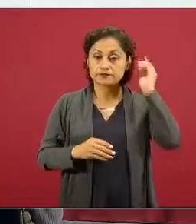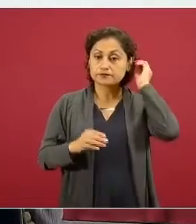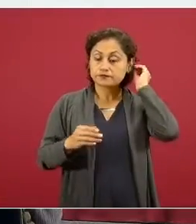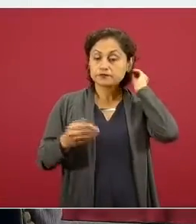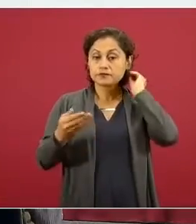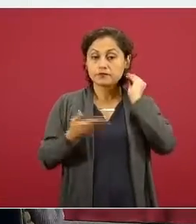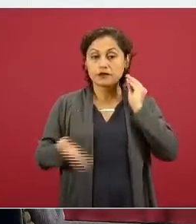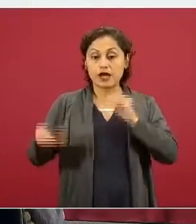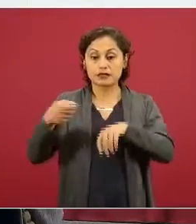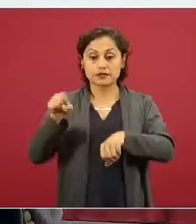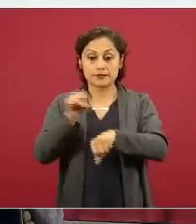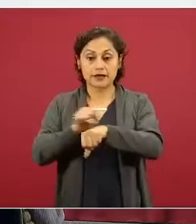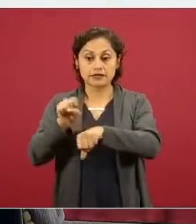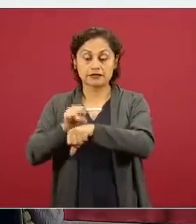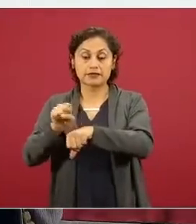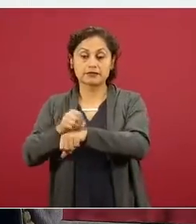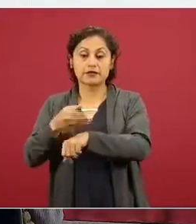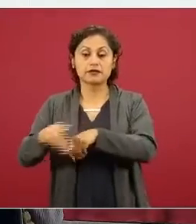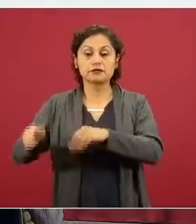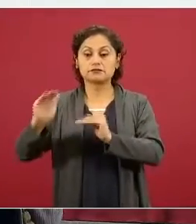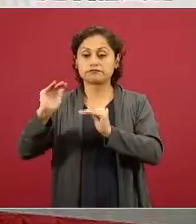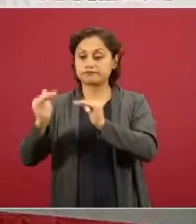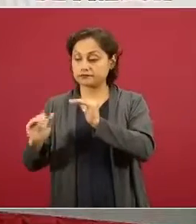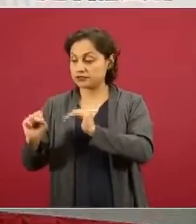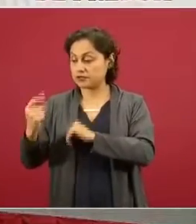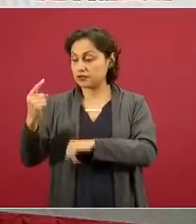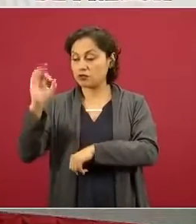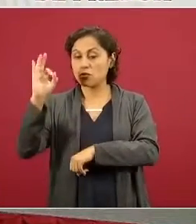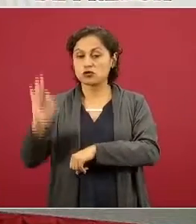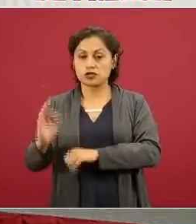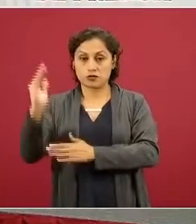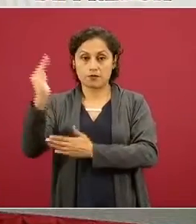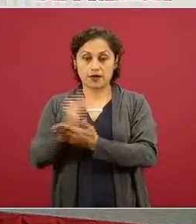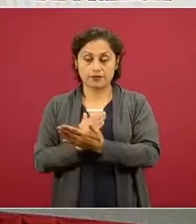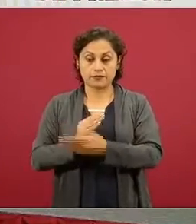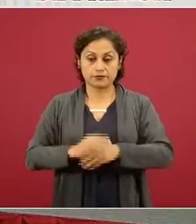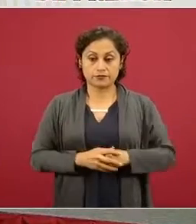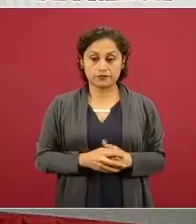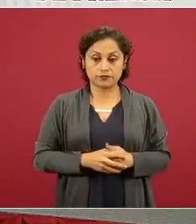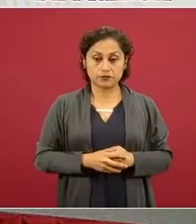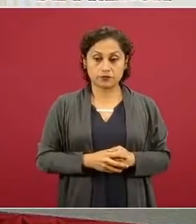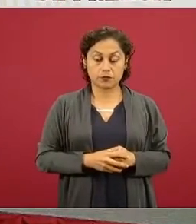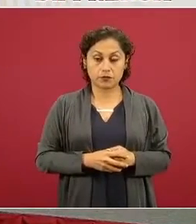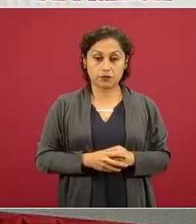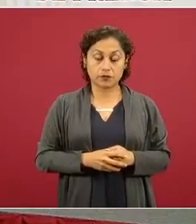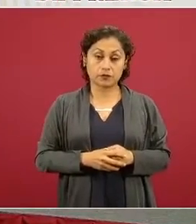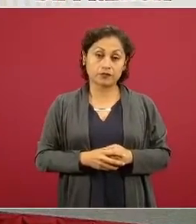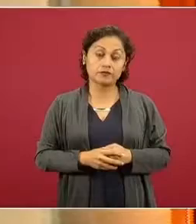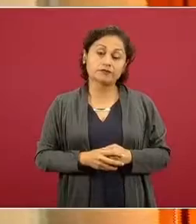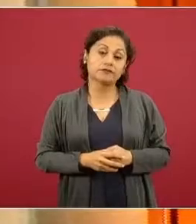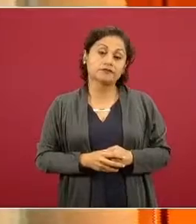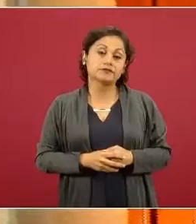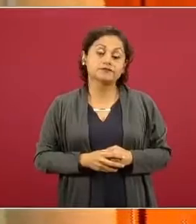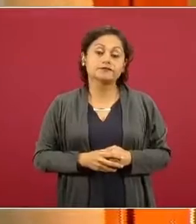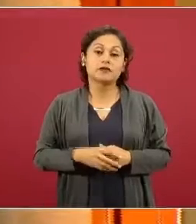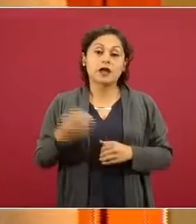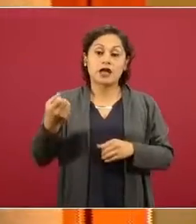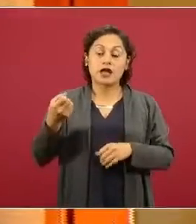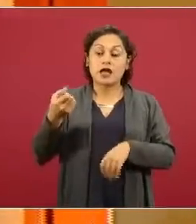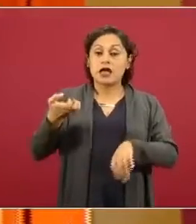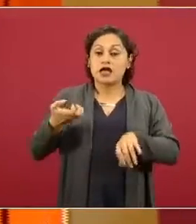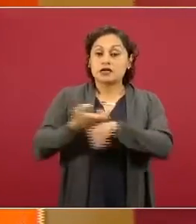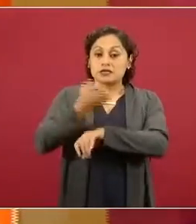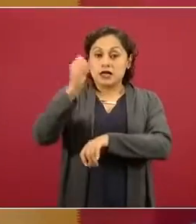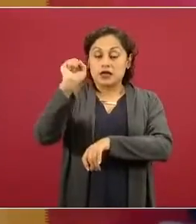con un decremento del 61% en la última semana. La siguiente. El estado de Sonora,